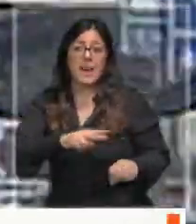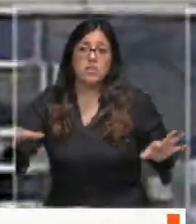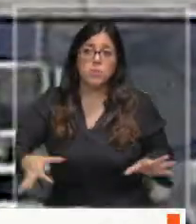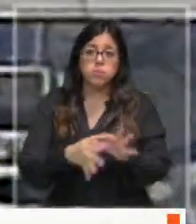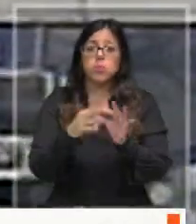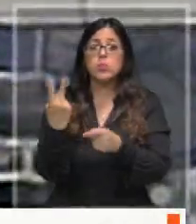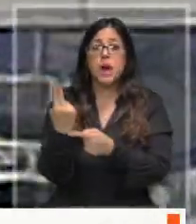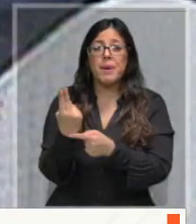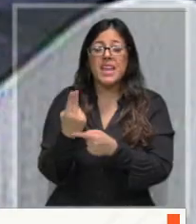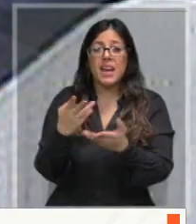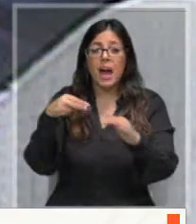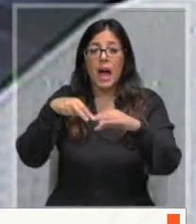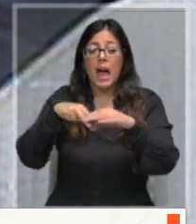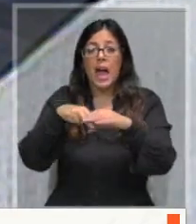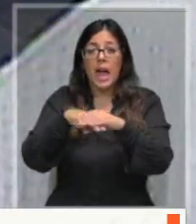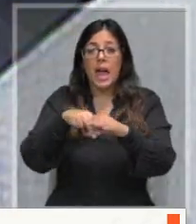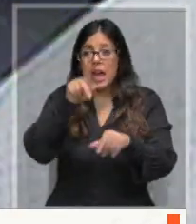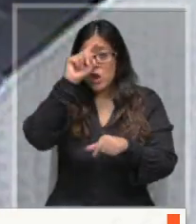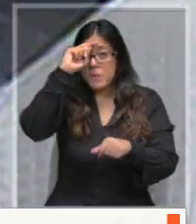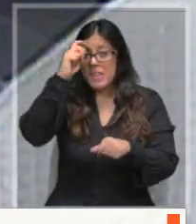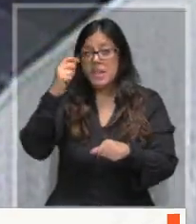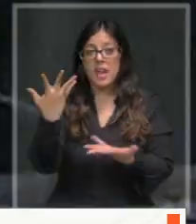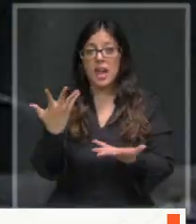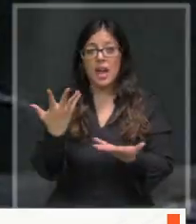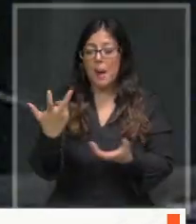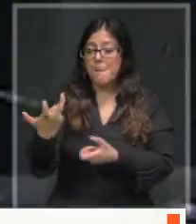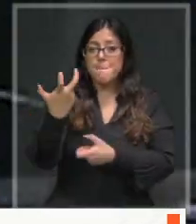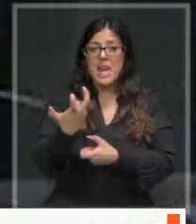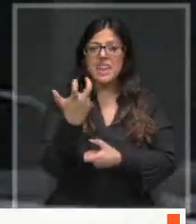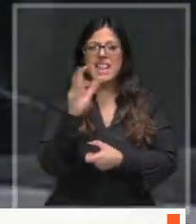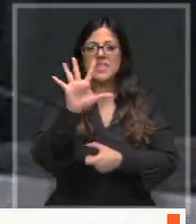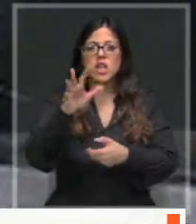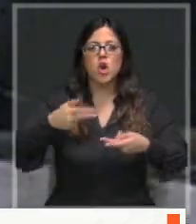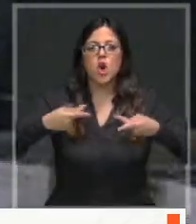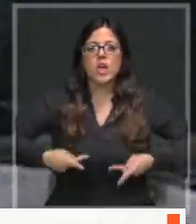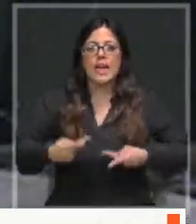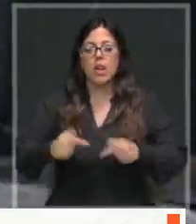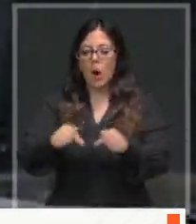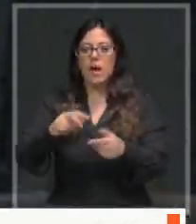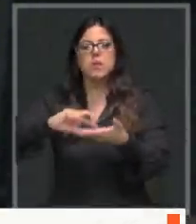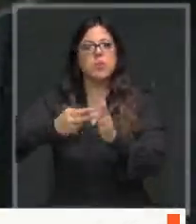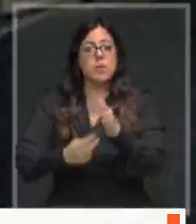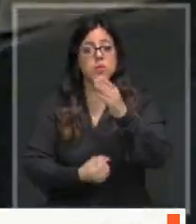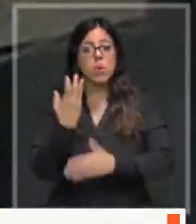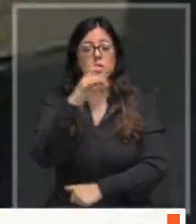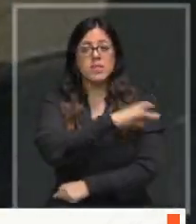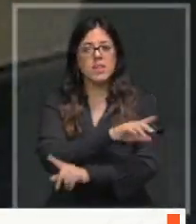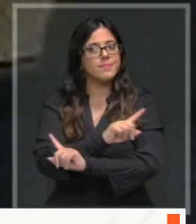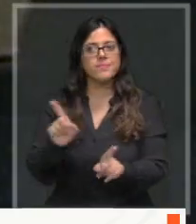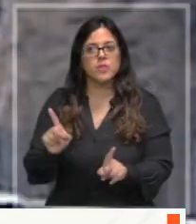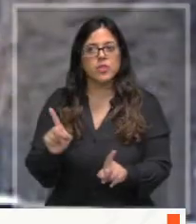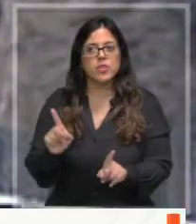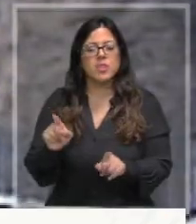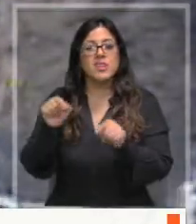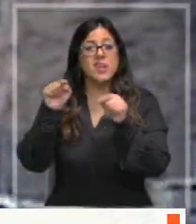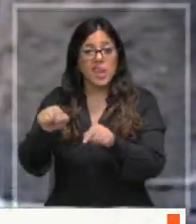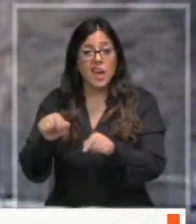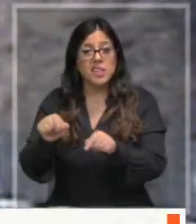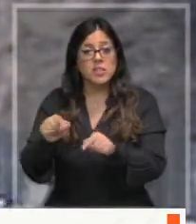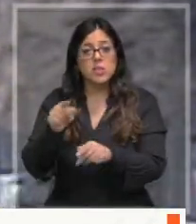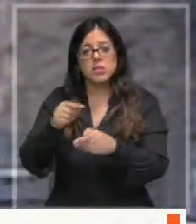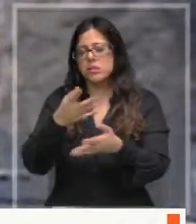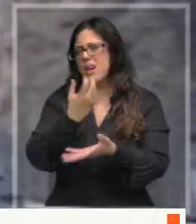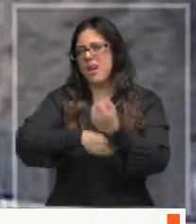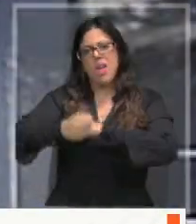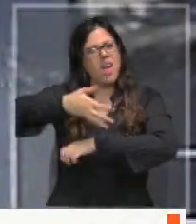pareja terminó en el hospital por una piedra de 5 kilos. Claramente un problema que no es nuevo en Chile y que se arrastra hace